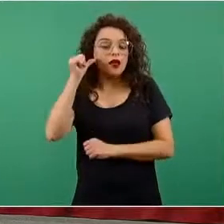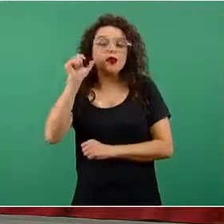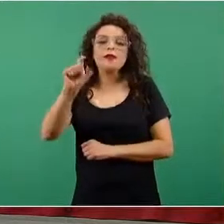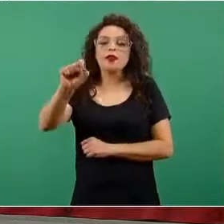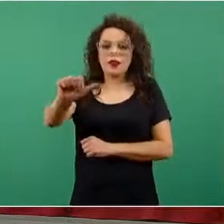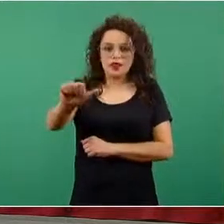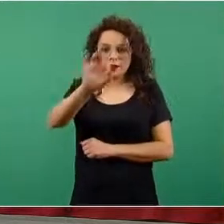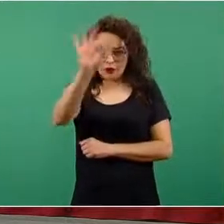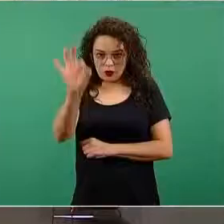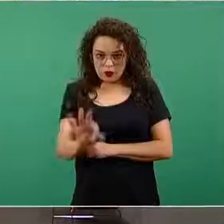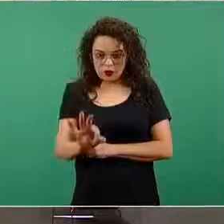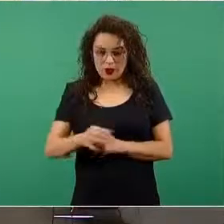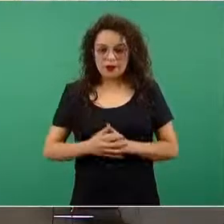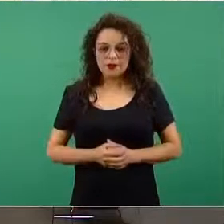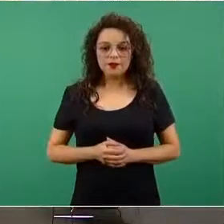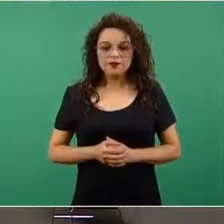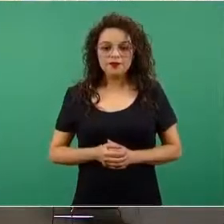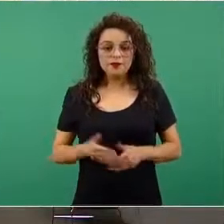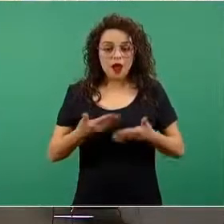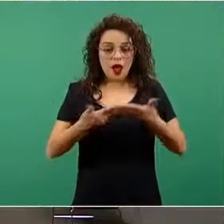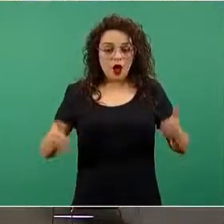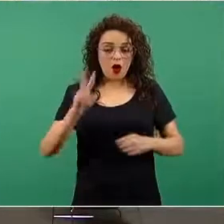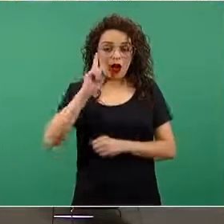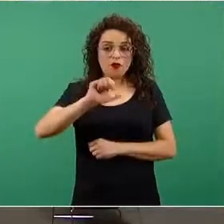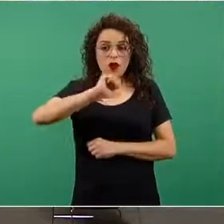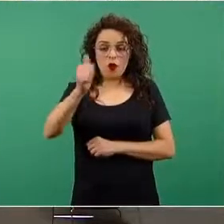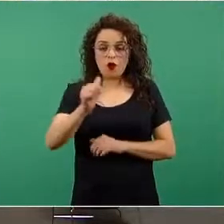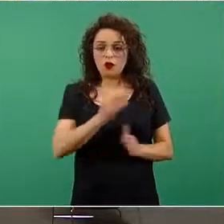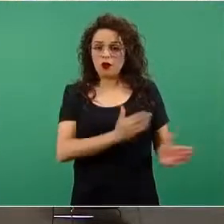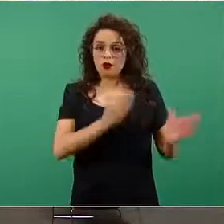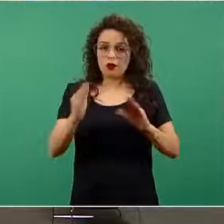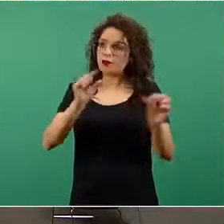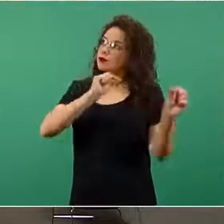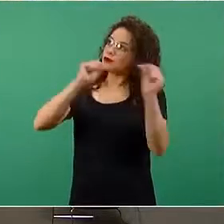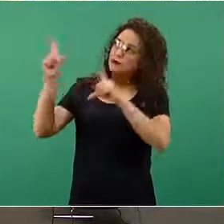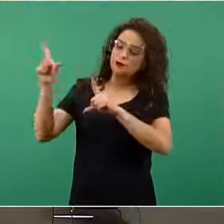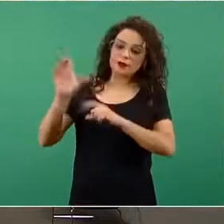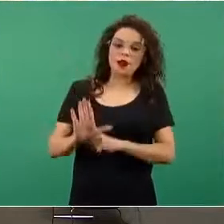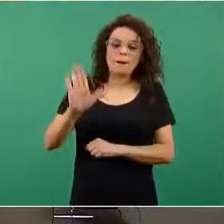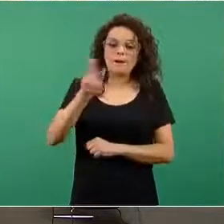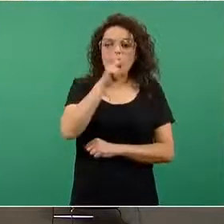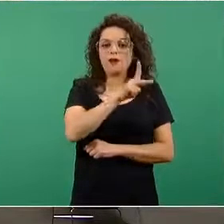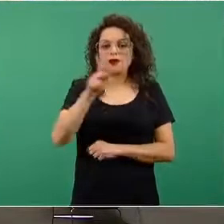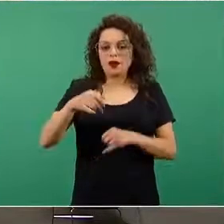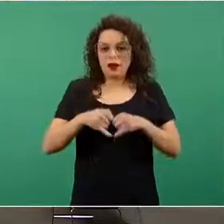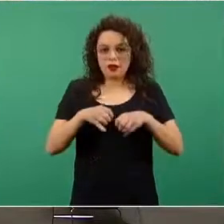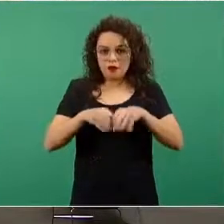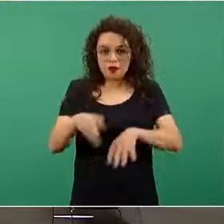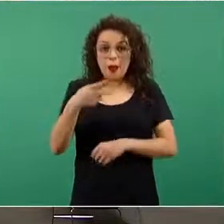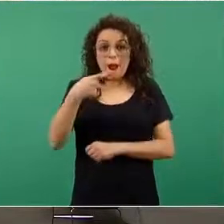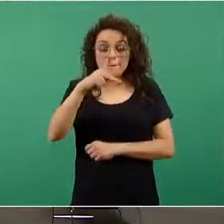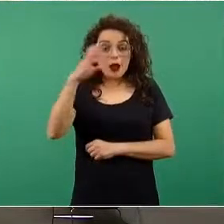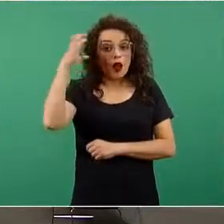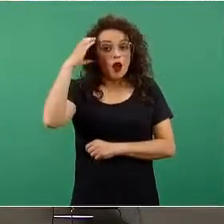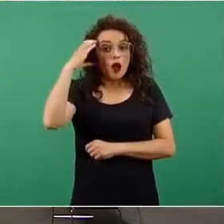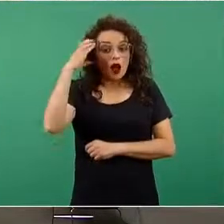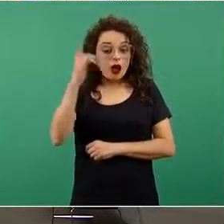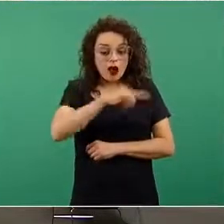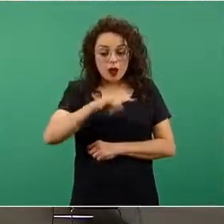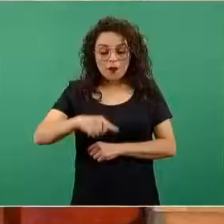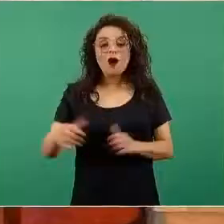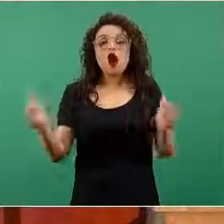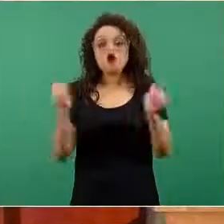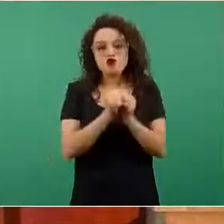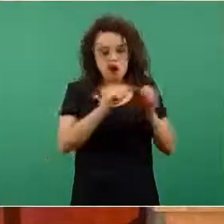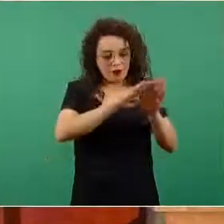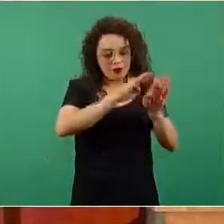vemos la siguiente diapositiva, información similar, pero ahora en el marco de las camas con ventilador. Aquí,